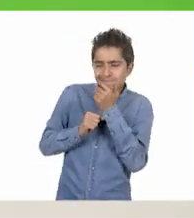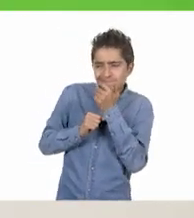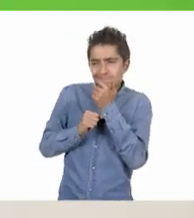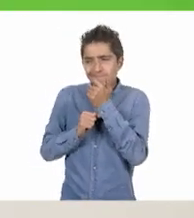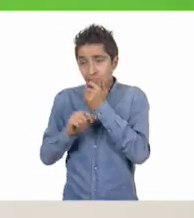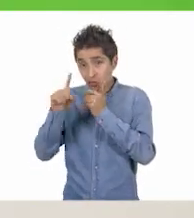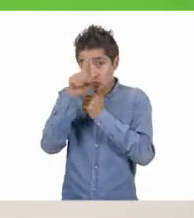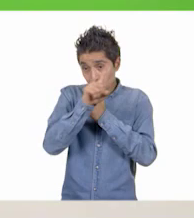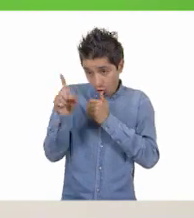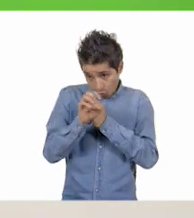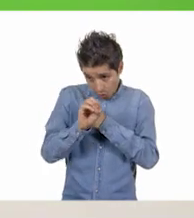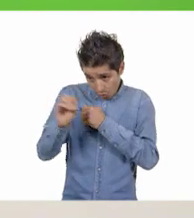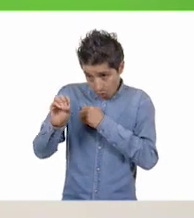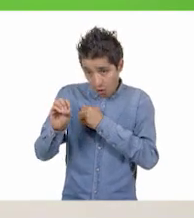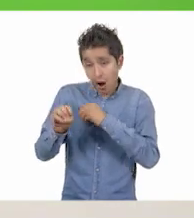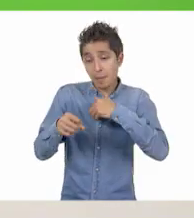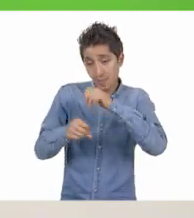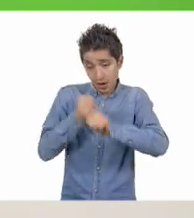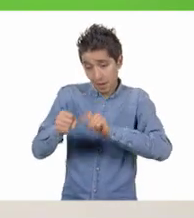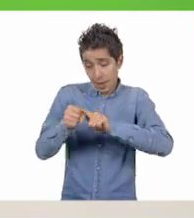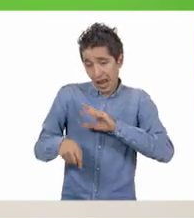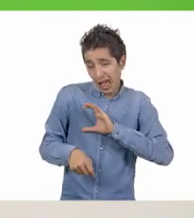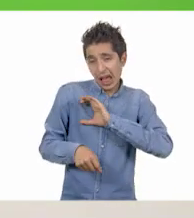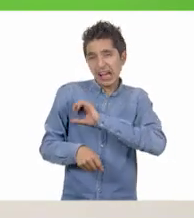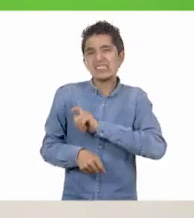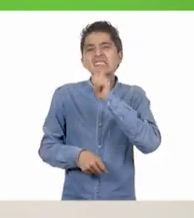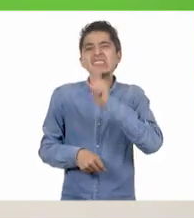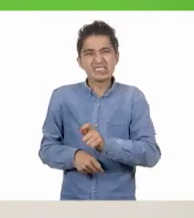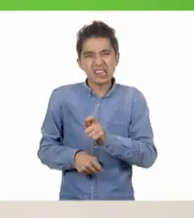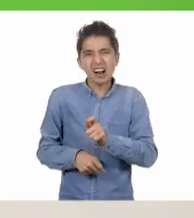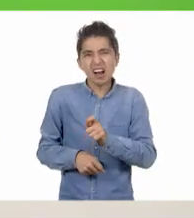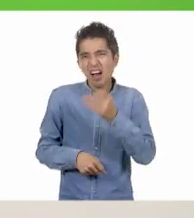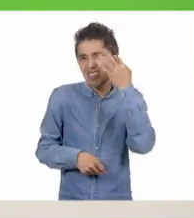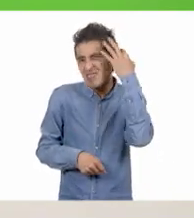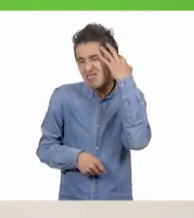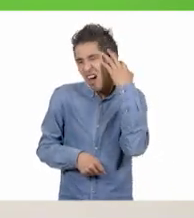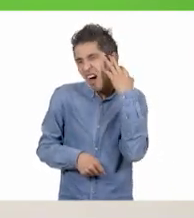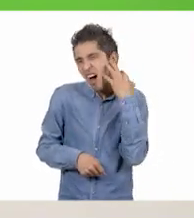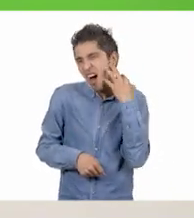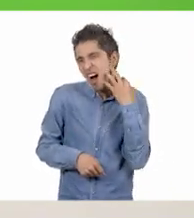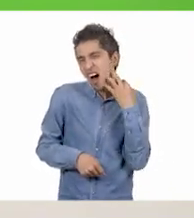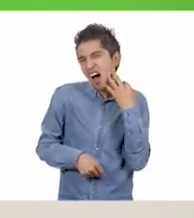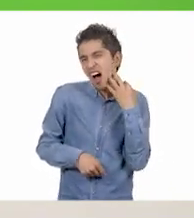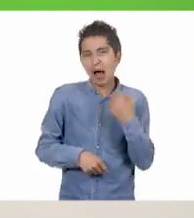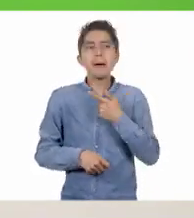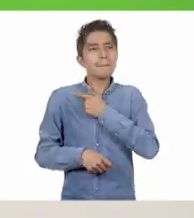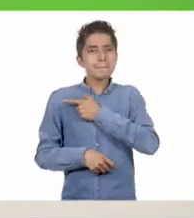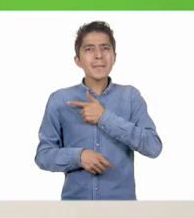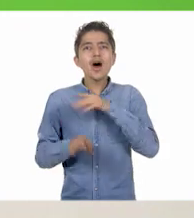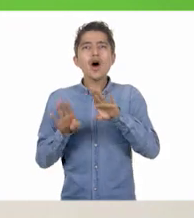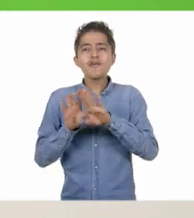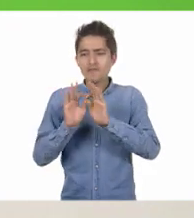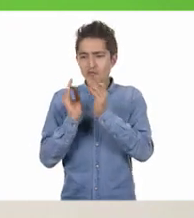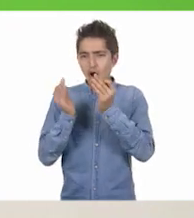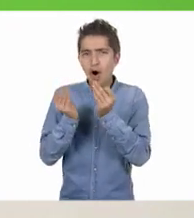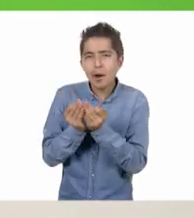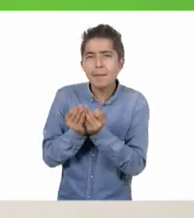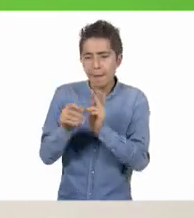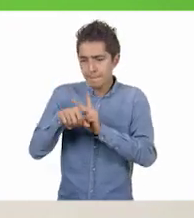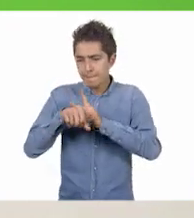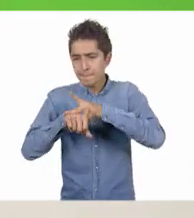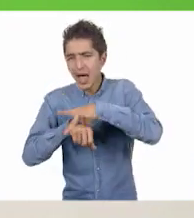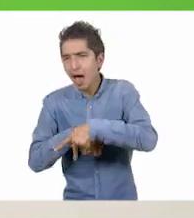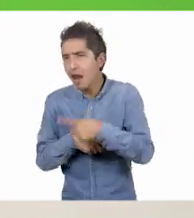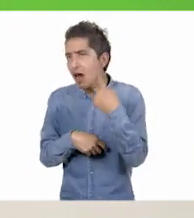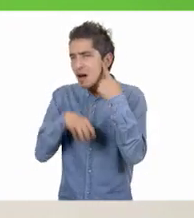Del zoológico, mi animal favorito es el tigre. Es que me gusta mucho su figura, su piel y su